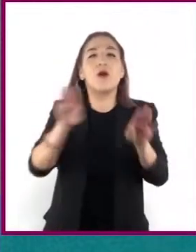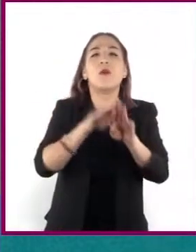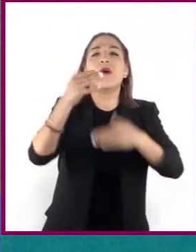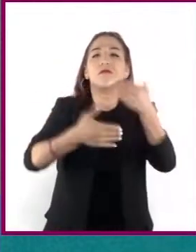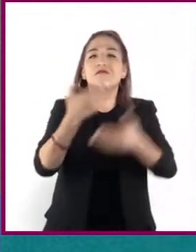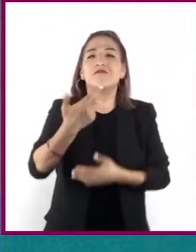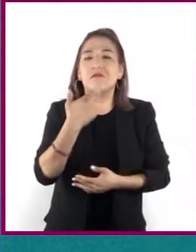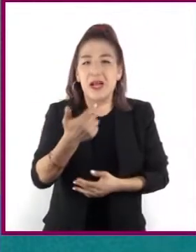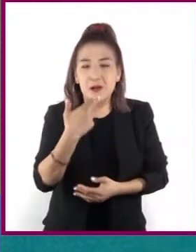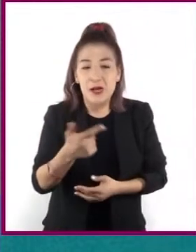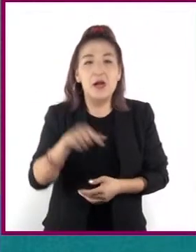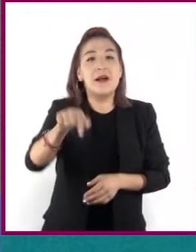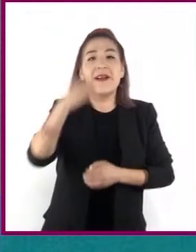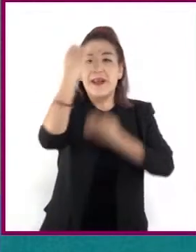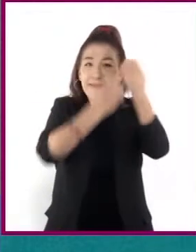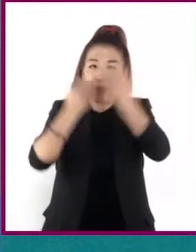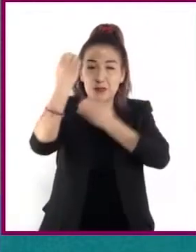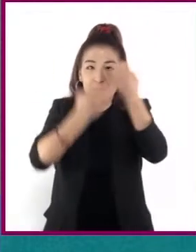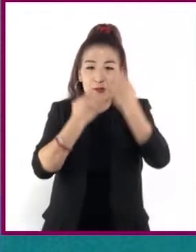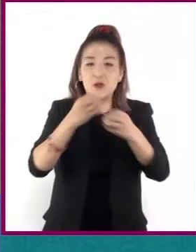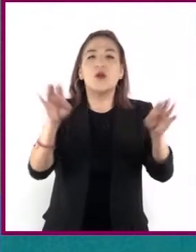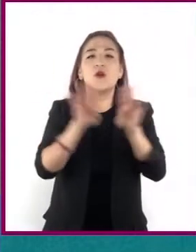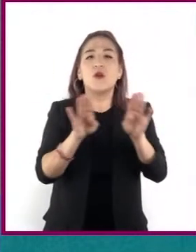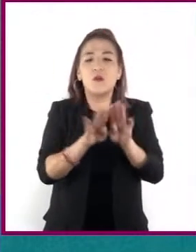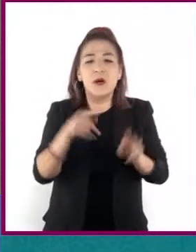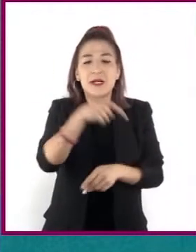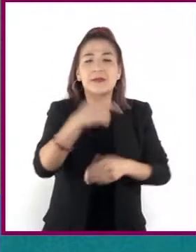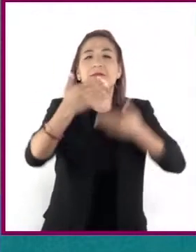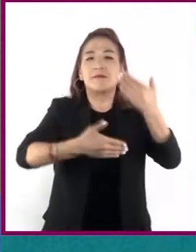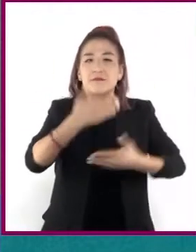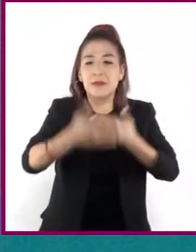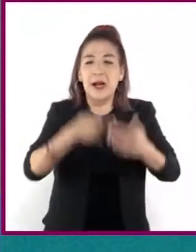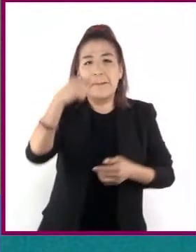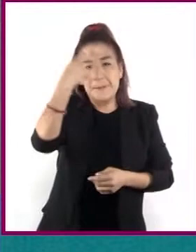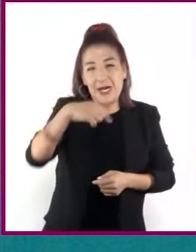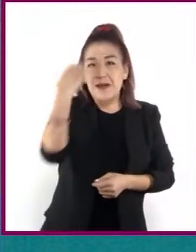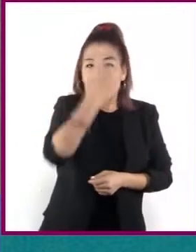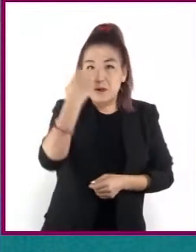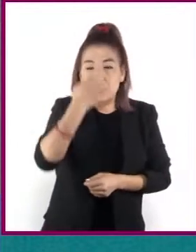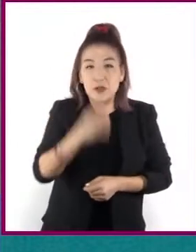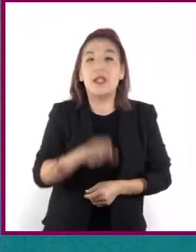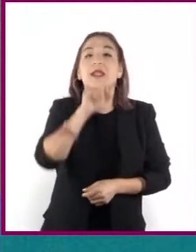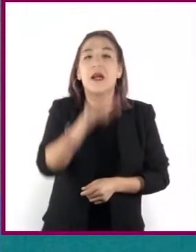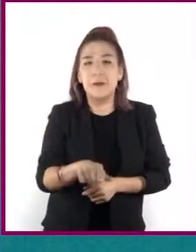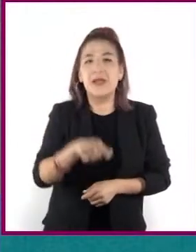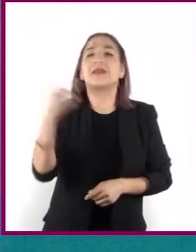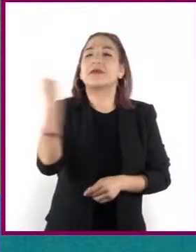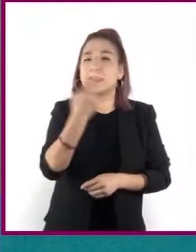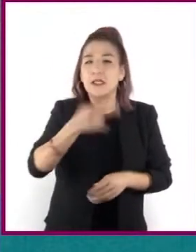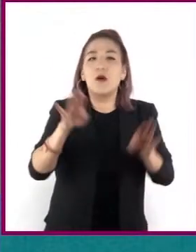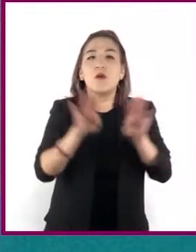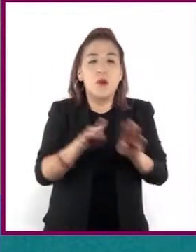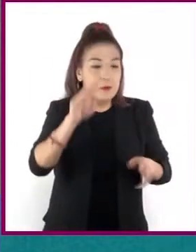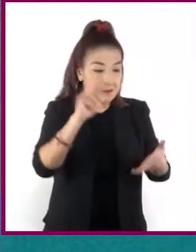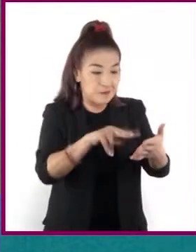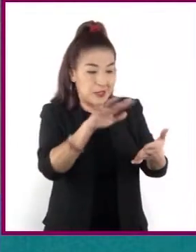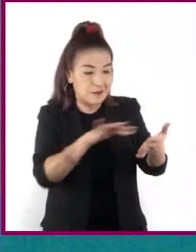La autoevaluación no es solo una parte del proceso de evaluación, sino un elemento que permite